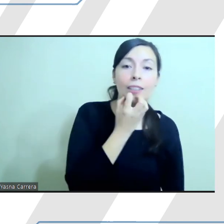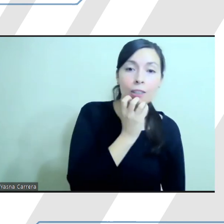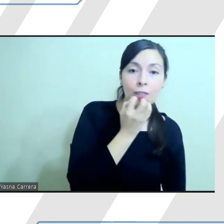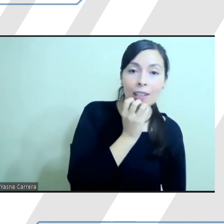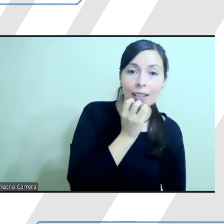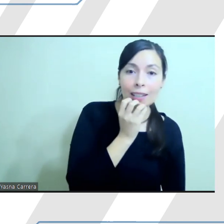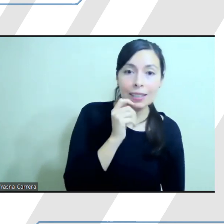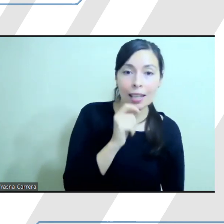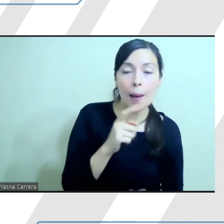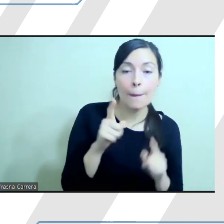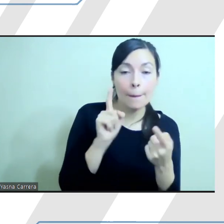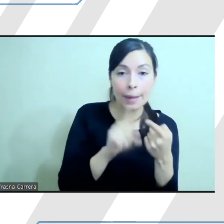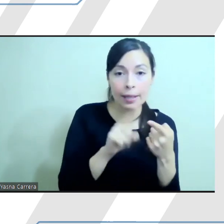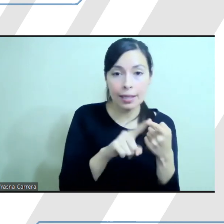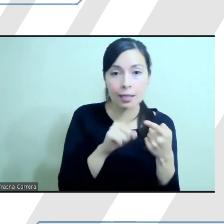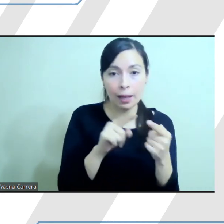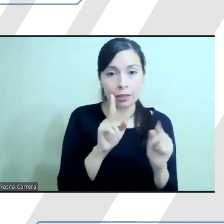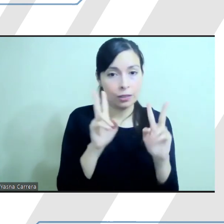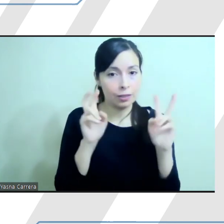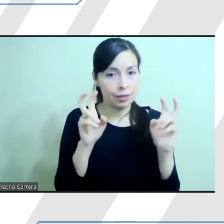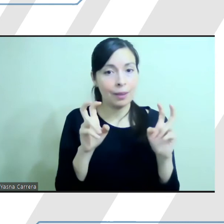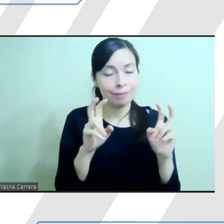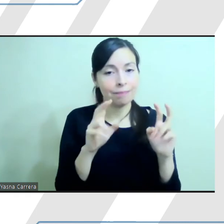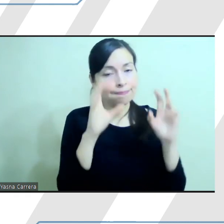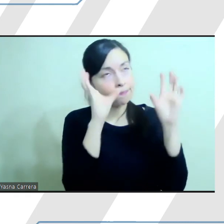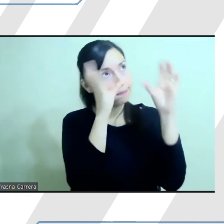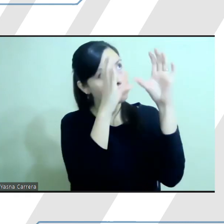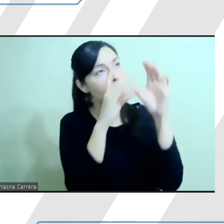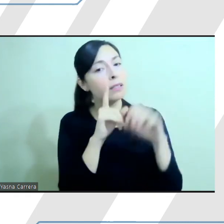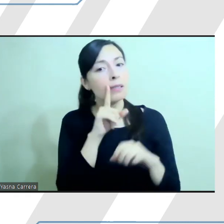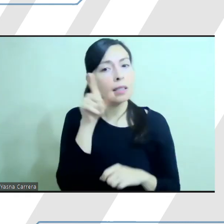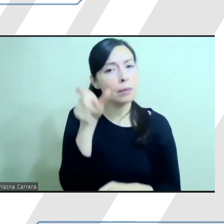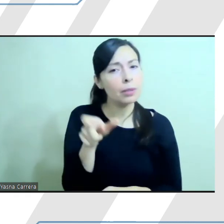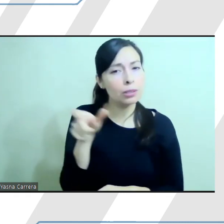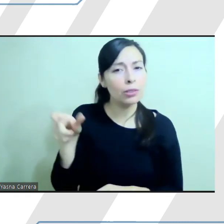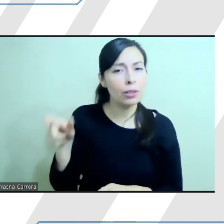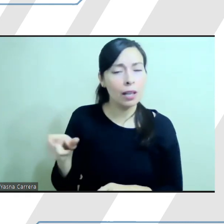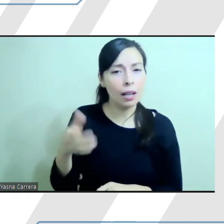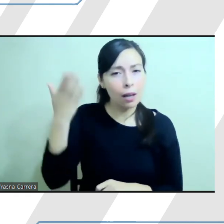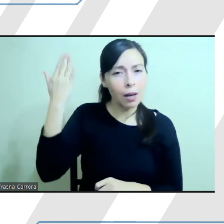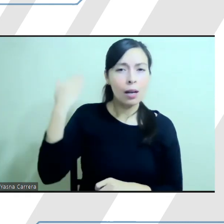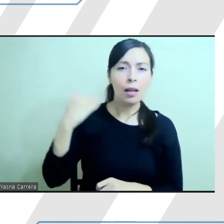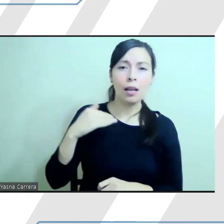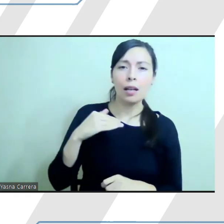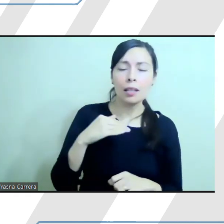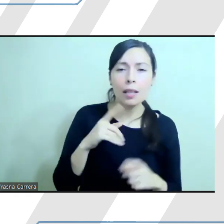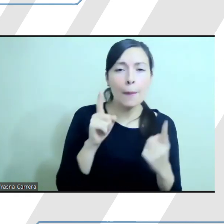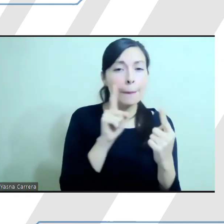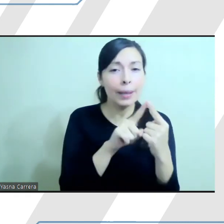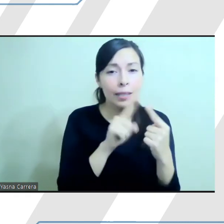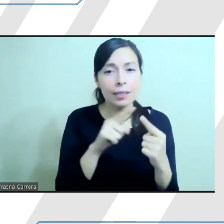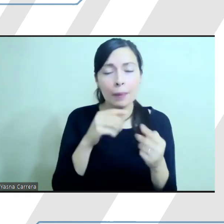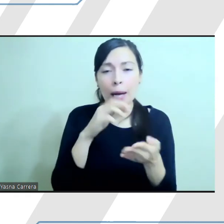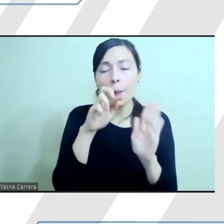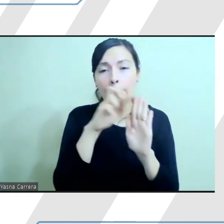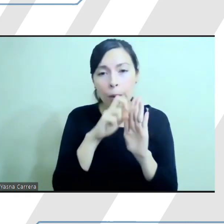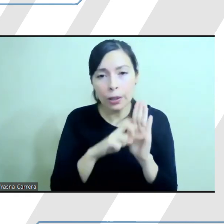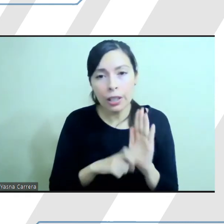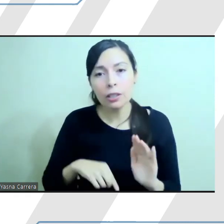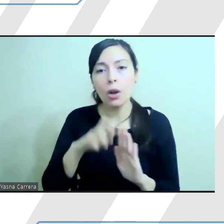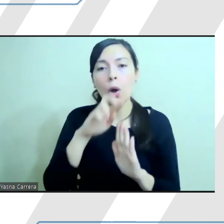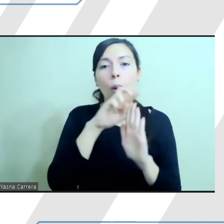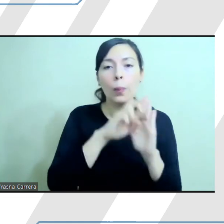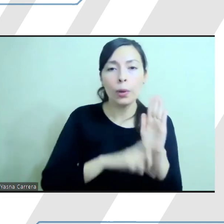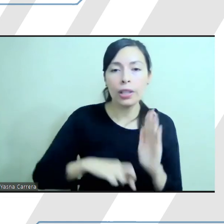momento participando en todo esto. ¿Quiénes fueron, por ejemplo, los que participaron del proyecto Moonwatch? Me obsesiona ver en